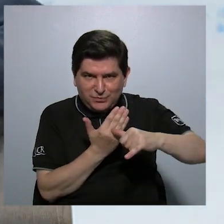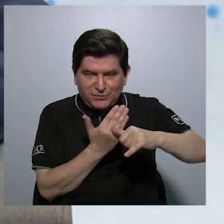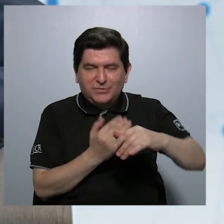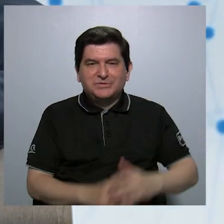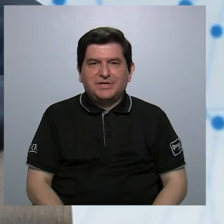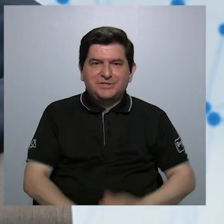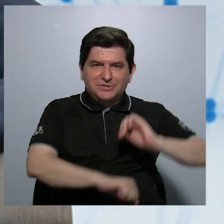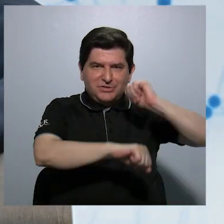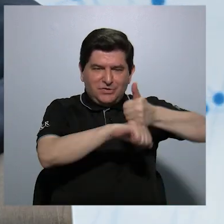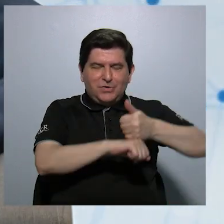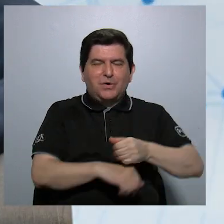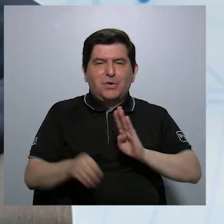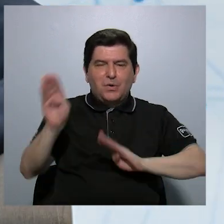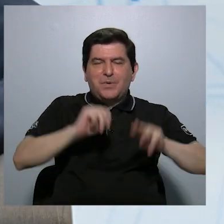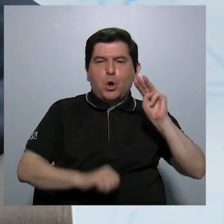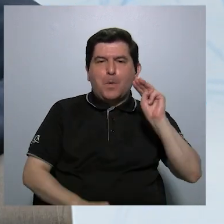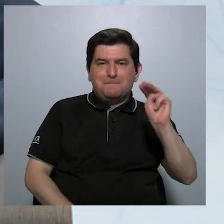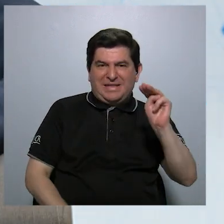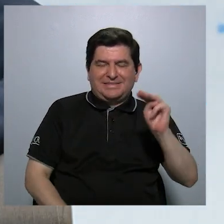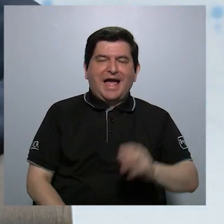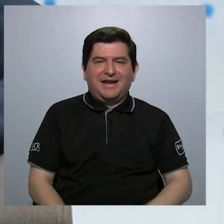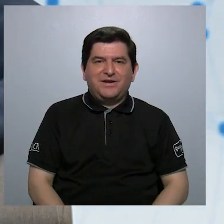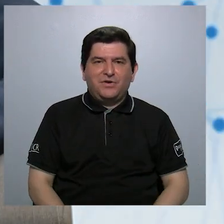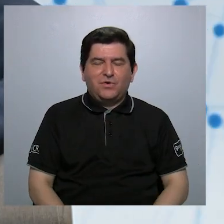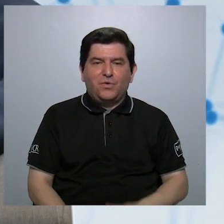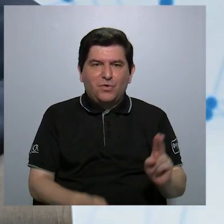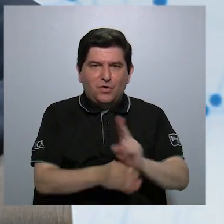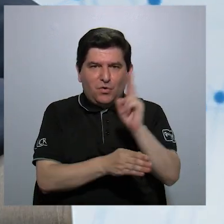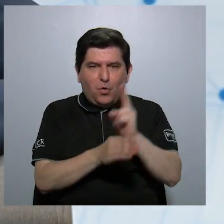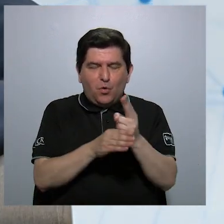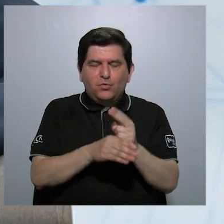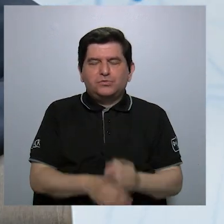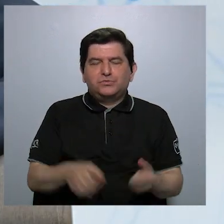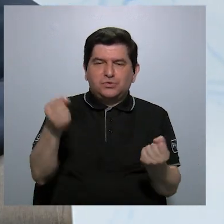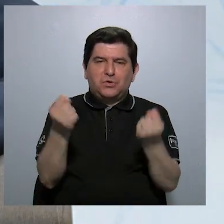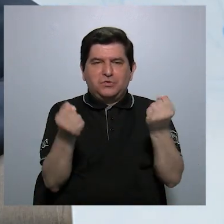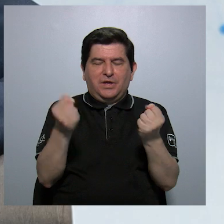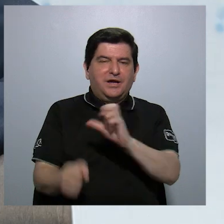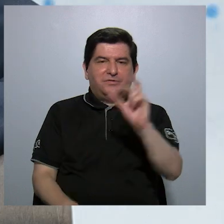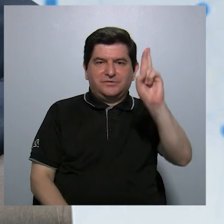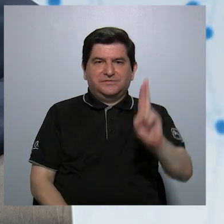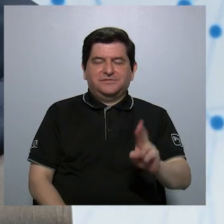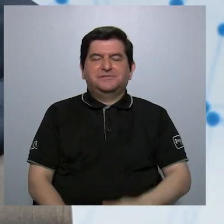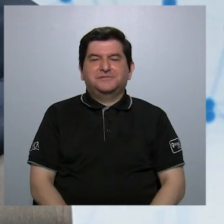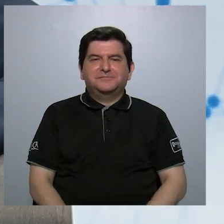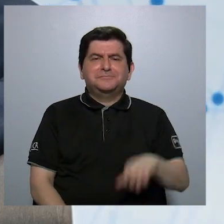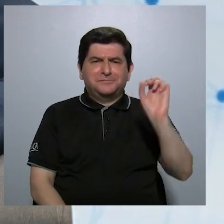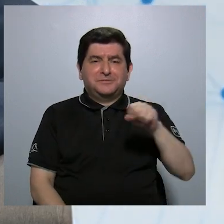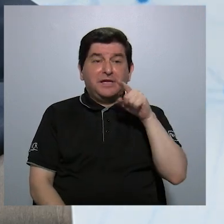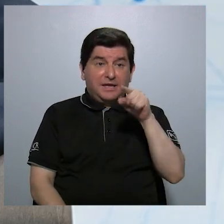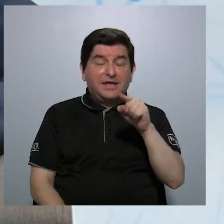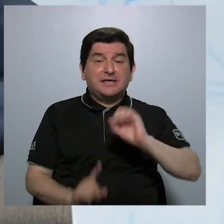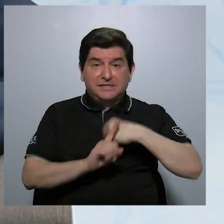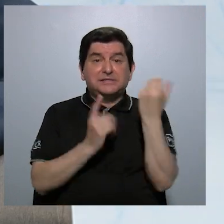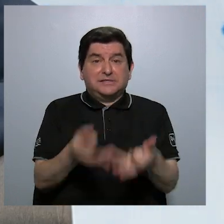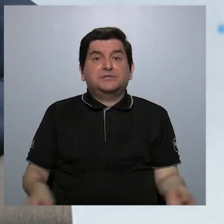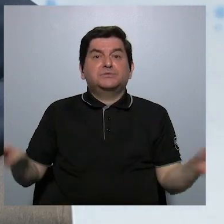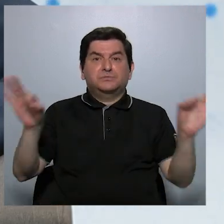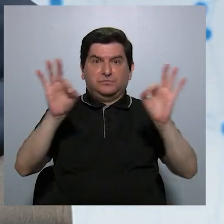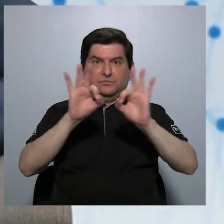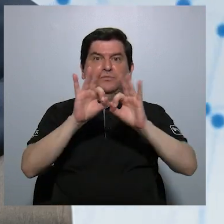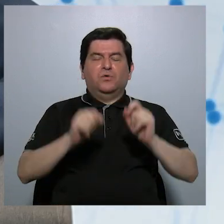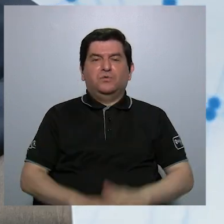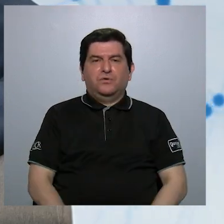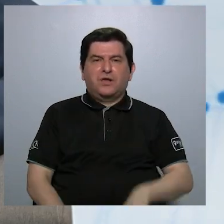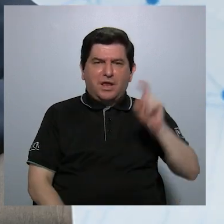proyecto, digamos, de instalar biometano para el consumo hasta de vehículos livianos en Costa Rica. Me parece que eso es sumamente